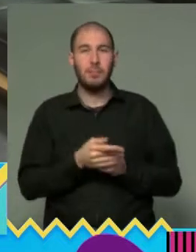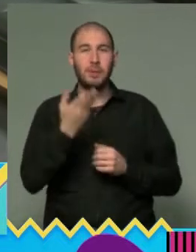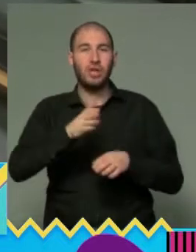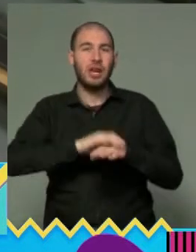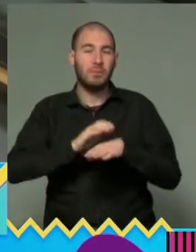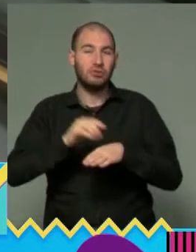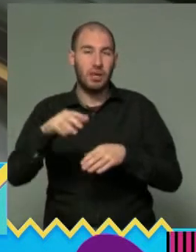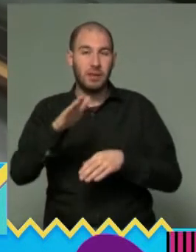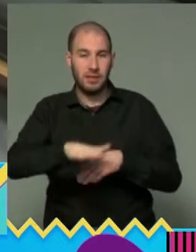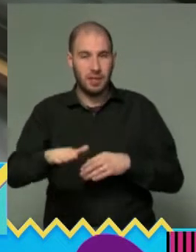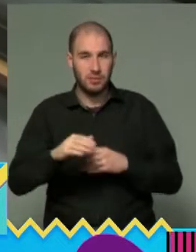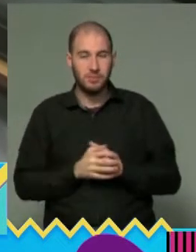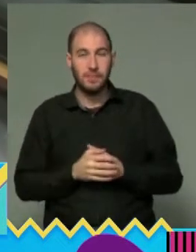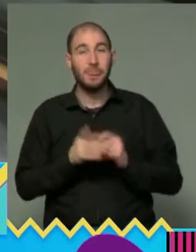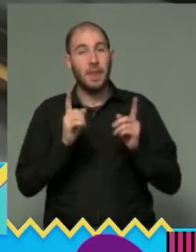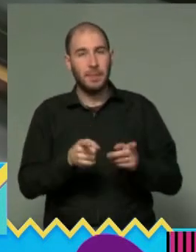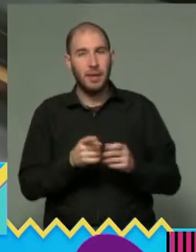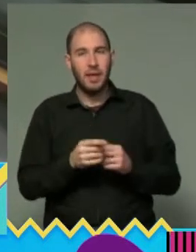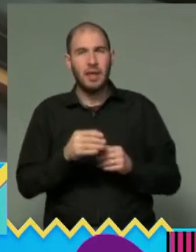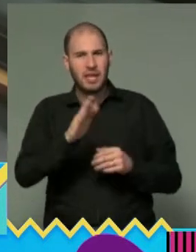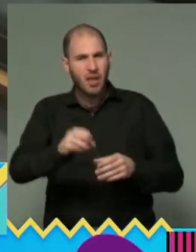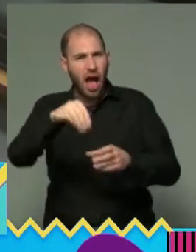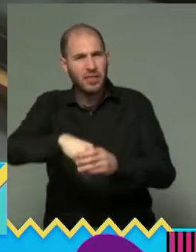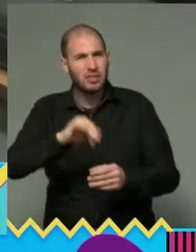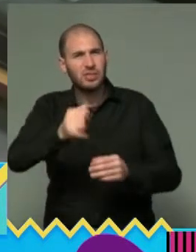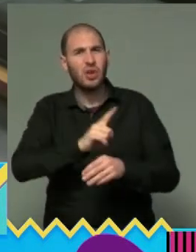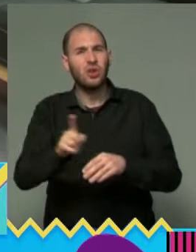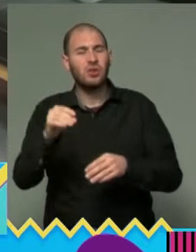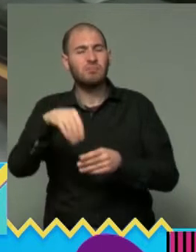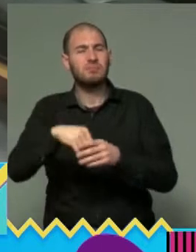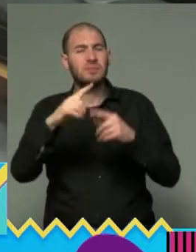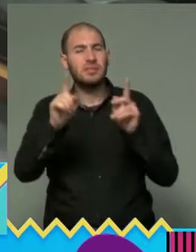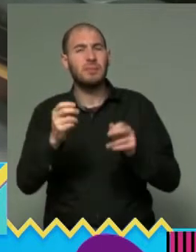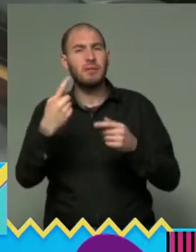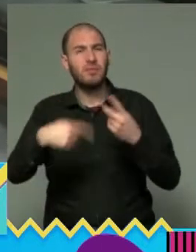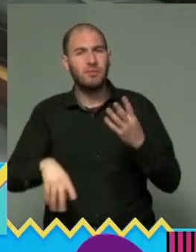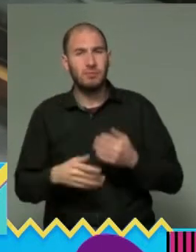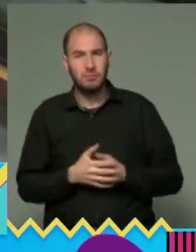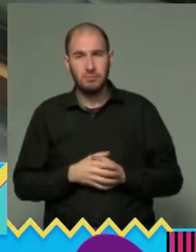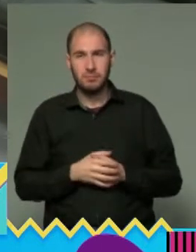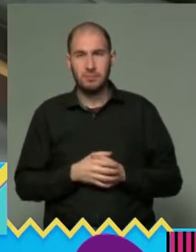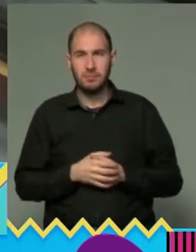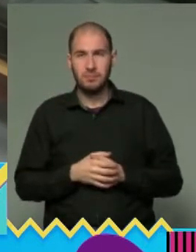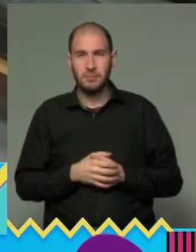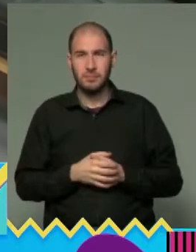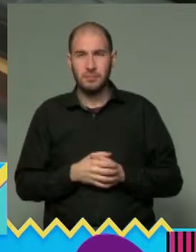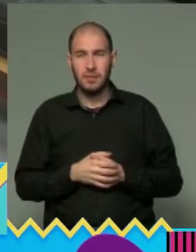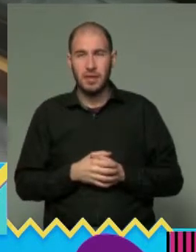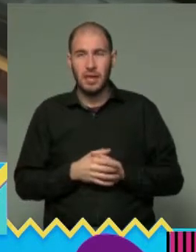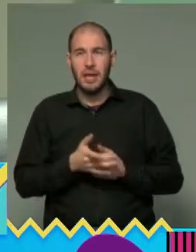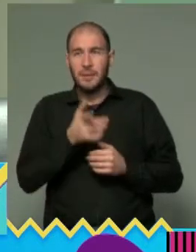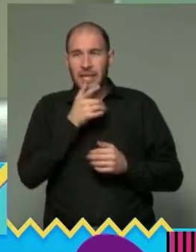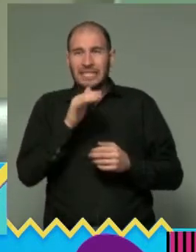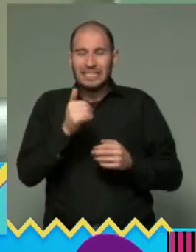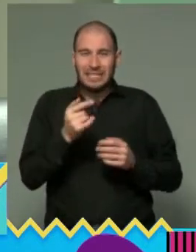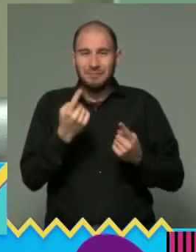están a cargo de los menores. ¿Y contempla a los menores o no los contempla en este tipo de situaciones? Intenta hacerlo, pero